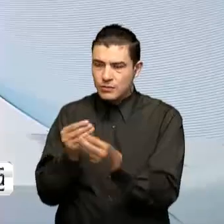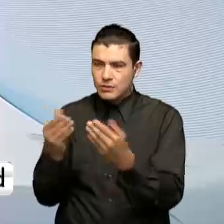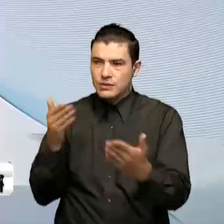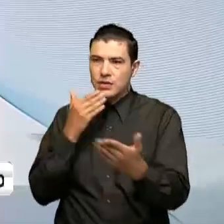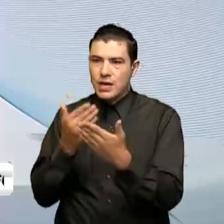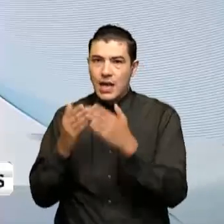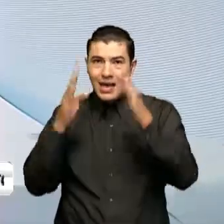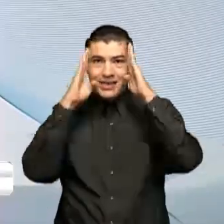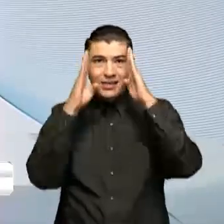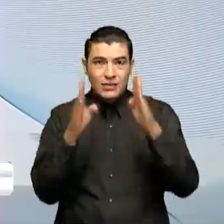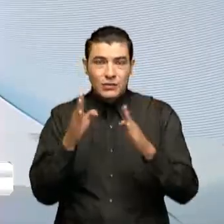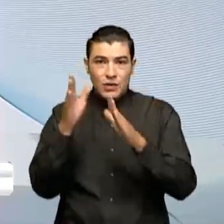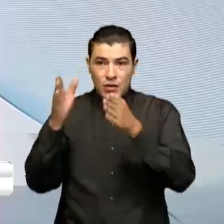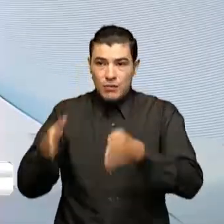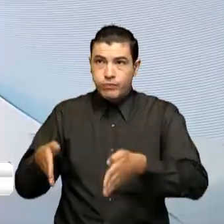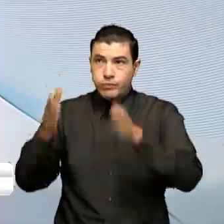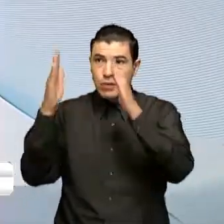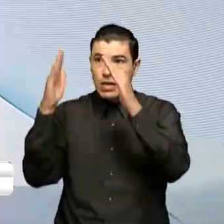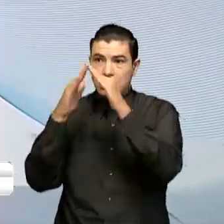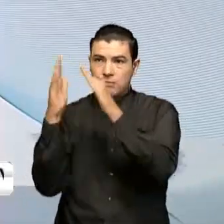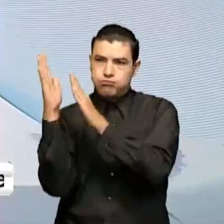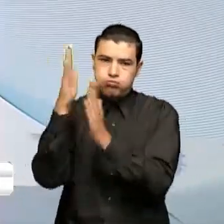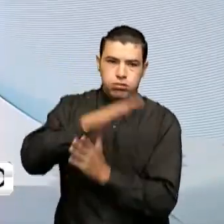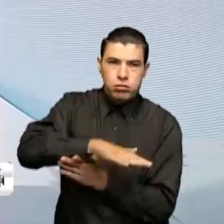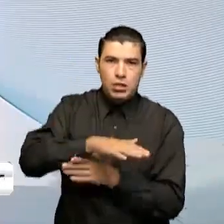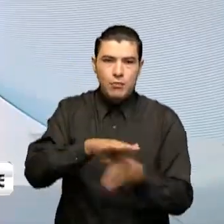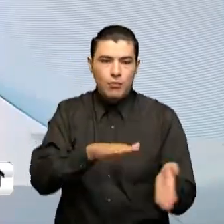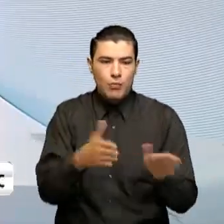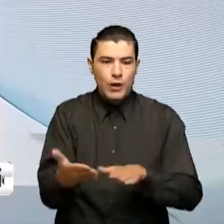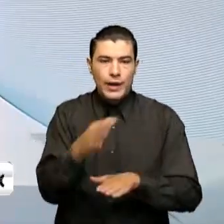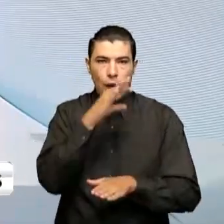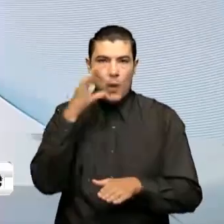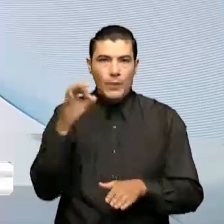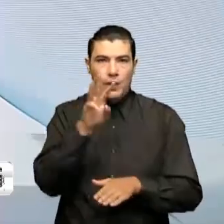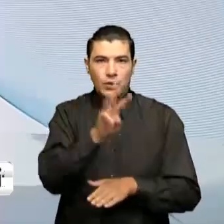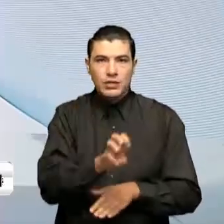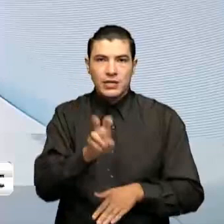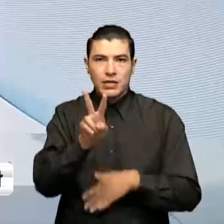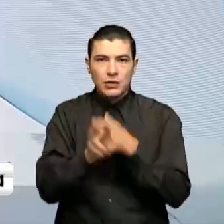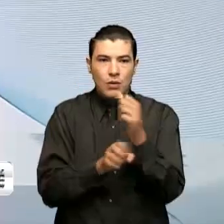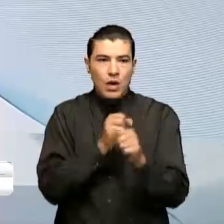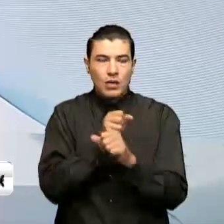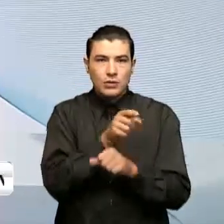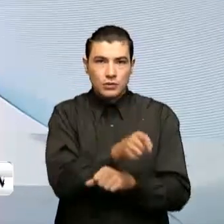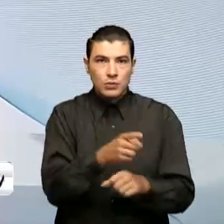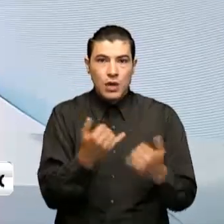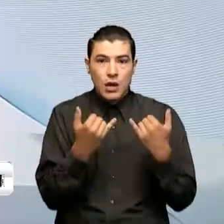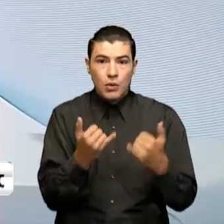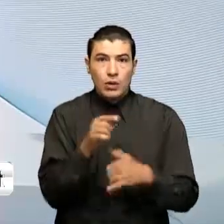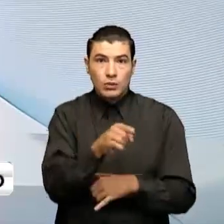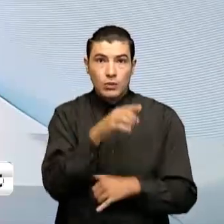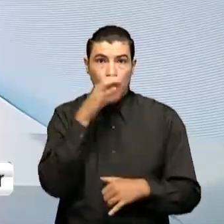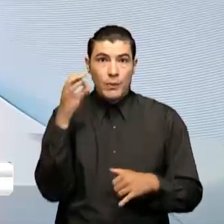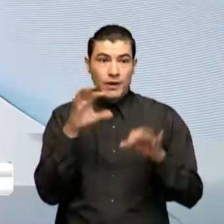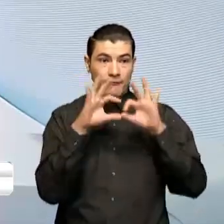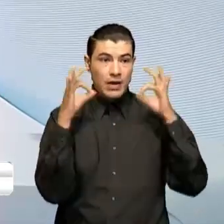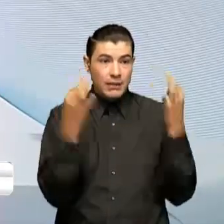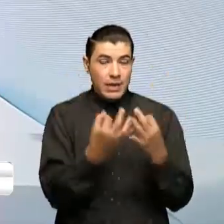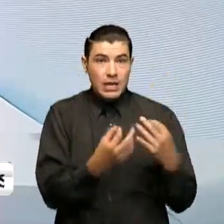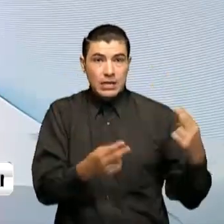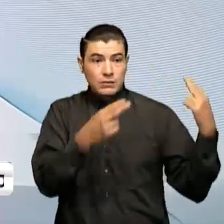y mucha atención que un muro colapsó y sepultó a un hombre de 82 años de edad en el barrio chorreras de donjuán mientras los familiares